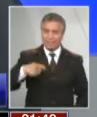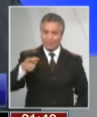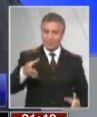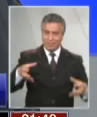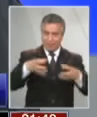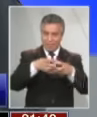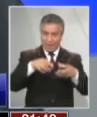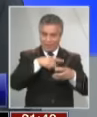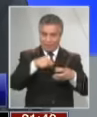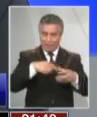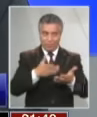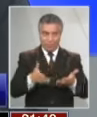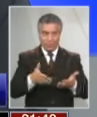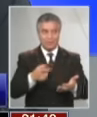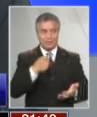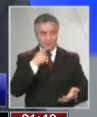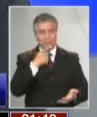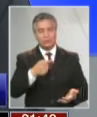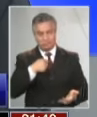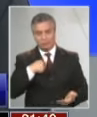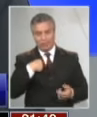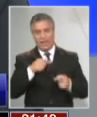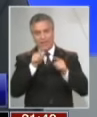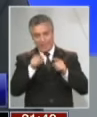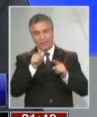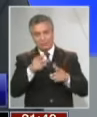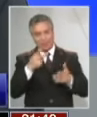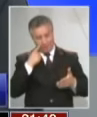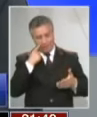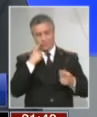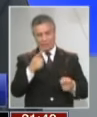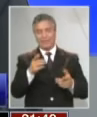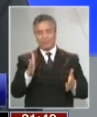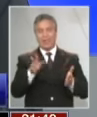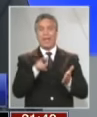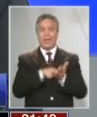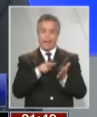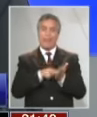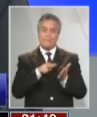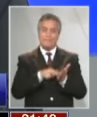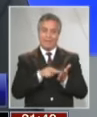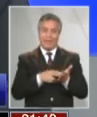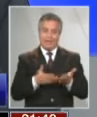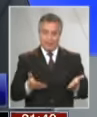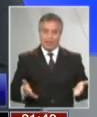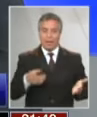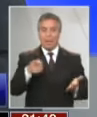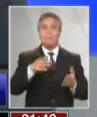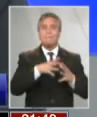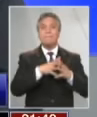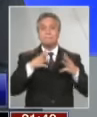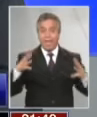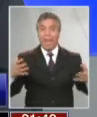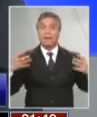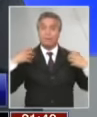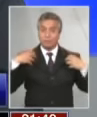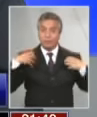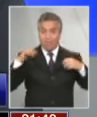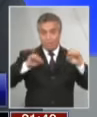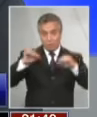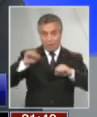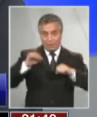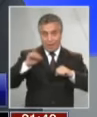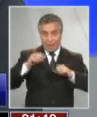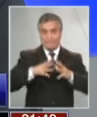Pero bueno, yo creo que eso es evidente, que uno siempre espera porque mientras más responsabilidades políticas tenga,